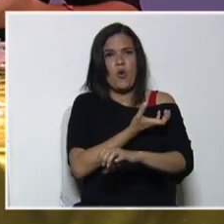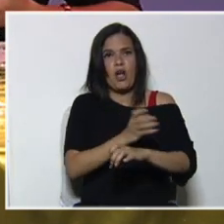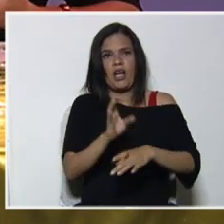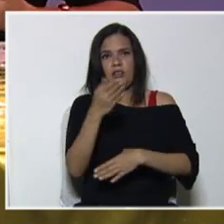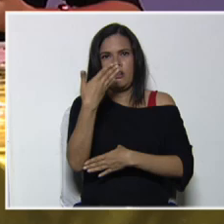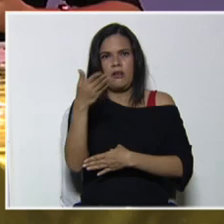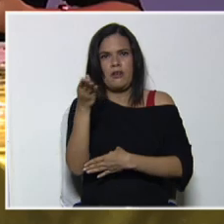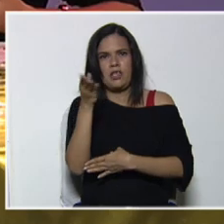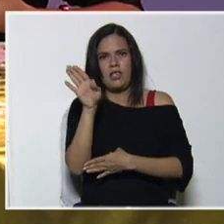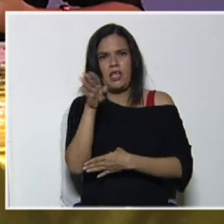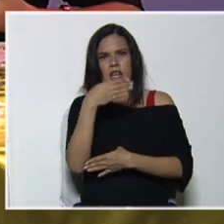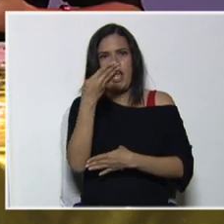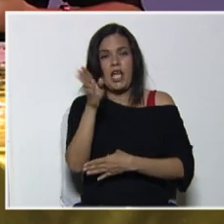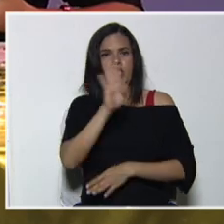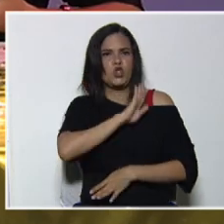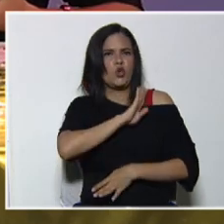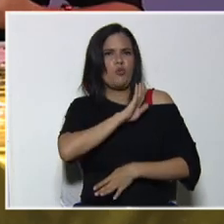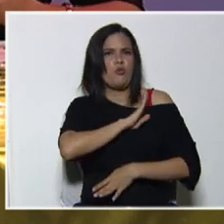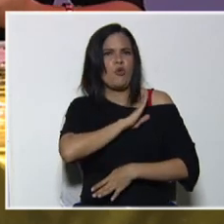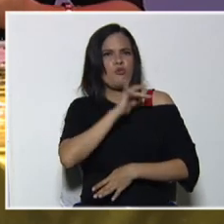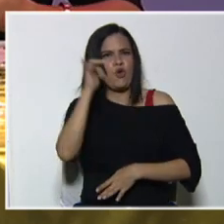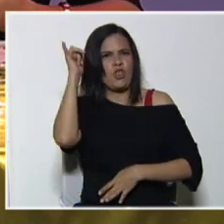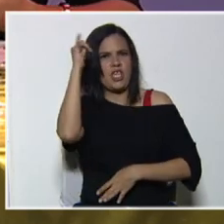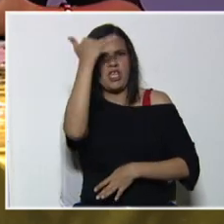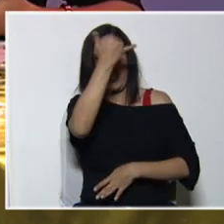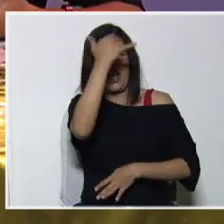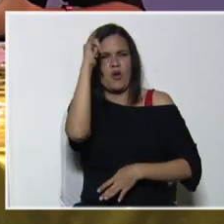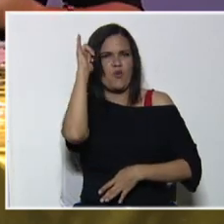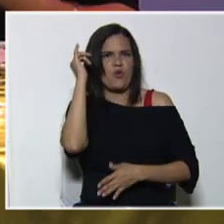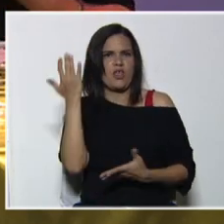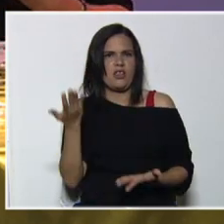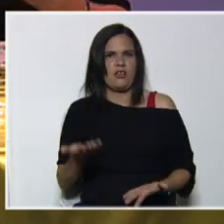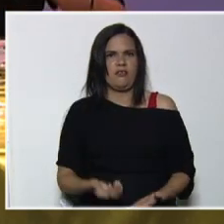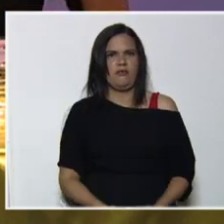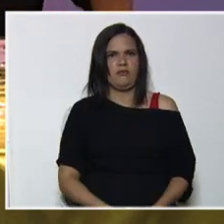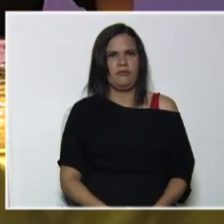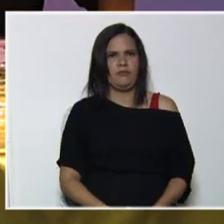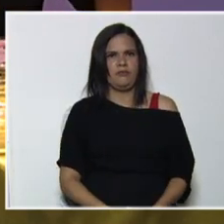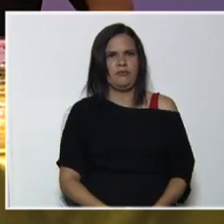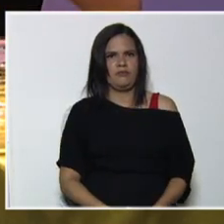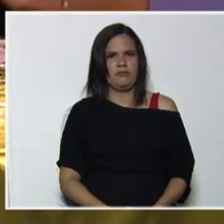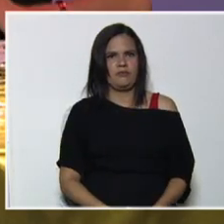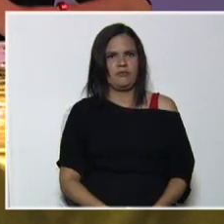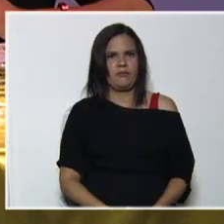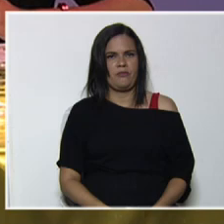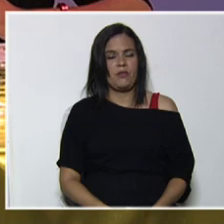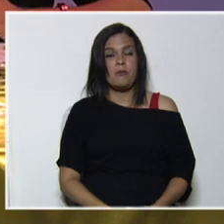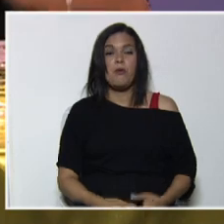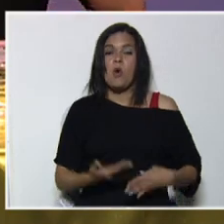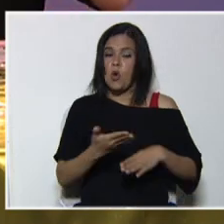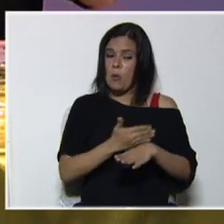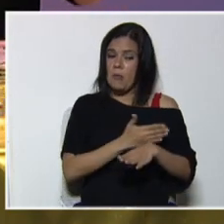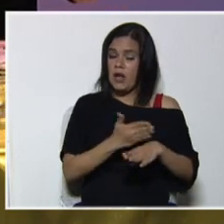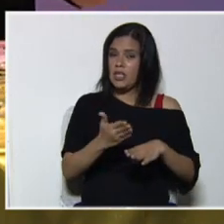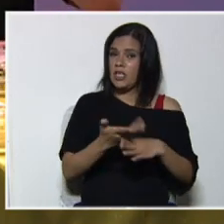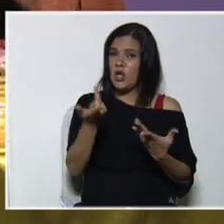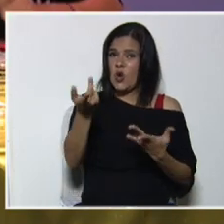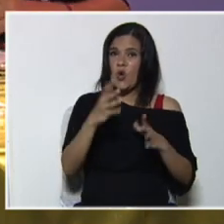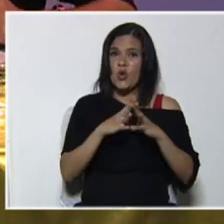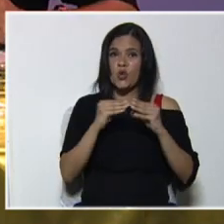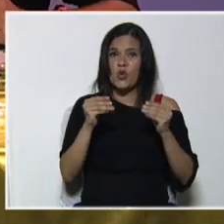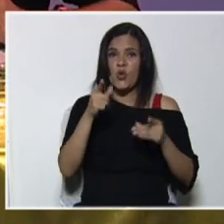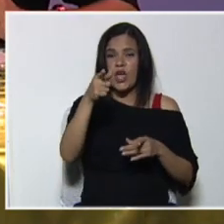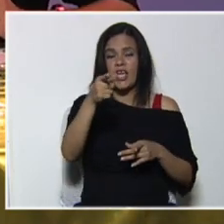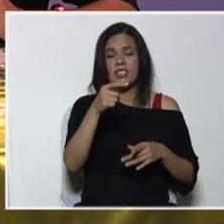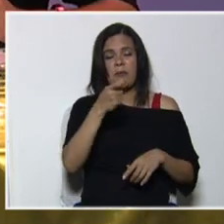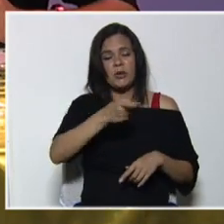propios del estado Yaracuy. Te canto uno para que podamos compartirlo con toda esa gente